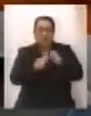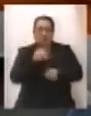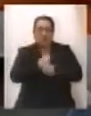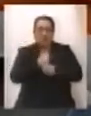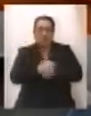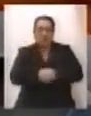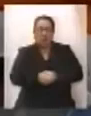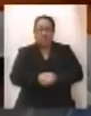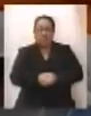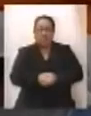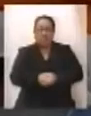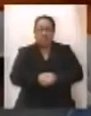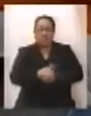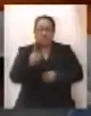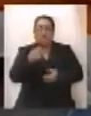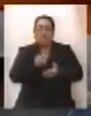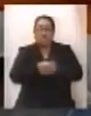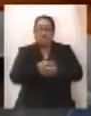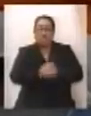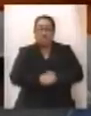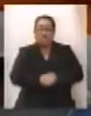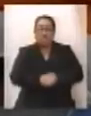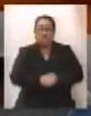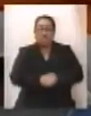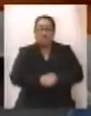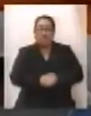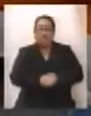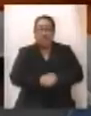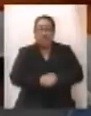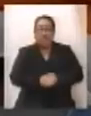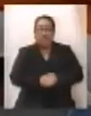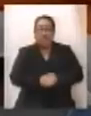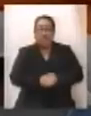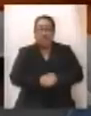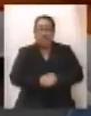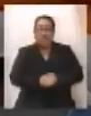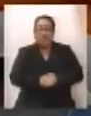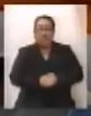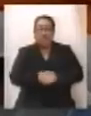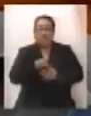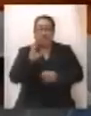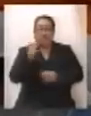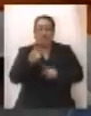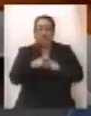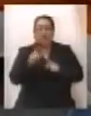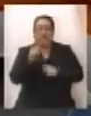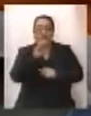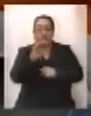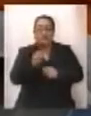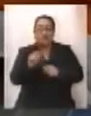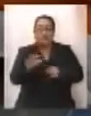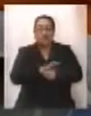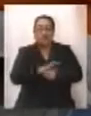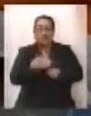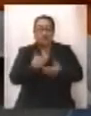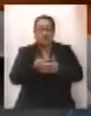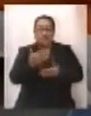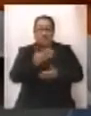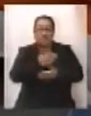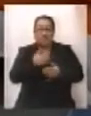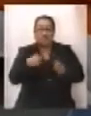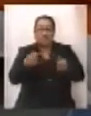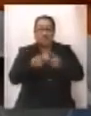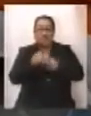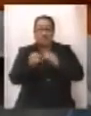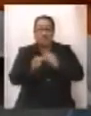trabajadores, no tributan. Pero creo que es un monto, presidenta, insuficiente. He propuesto al presidente de la Comisión